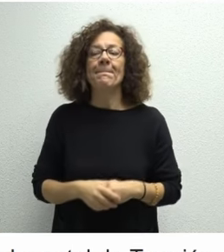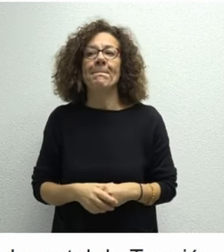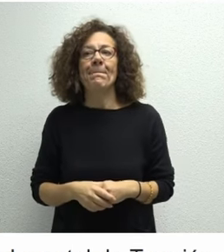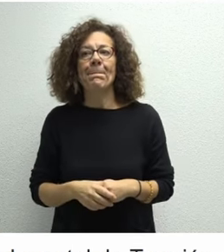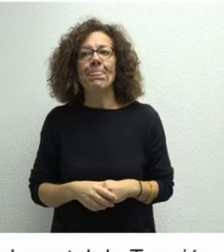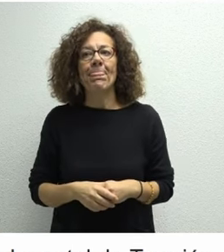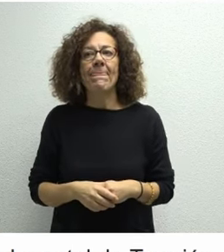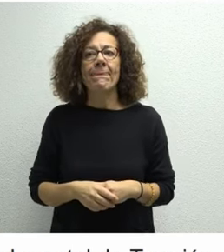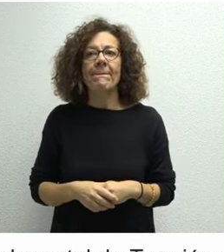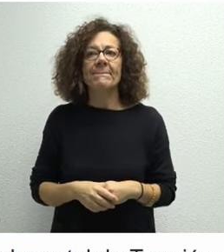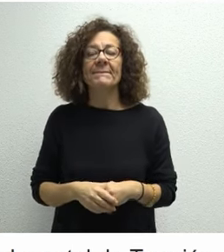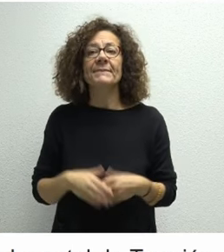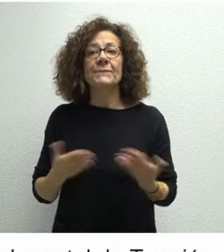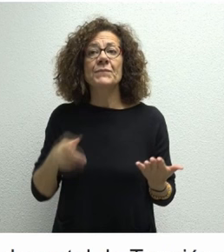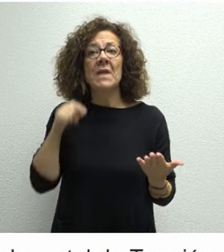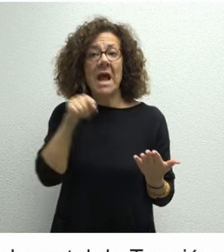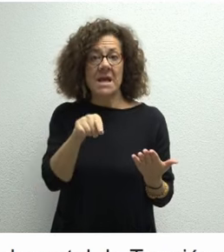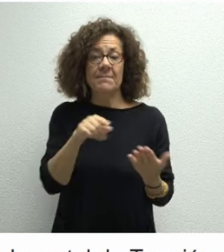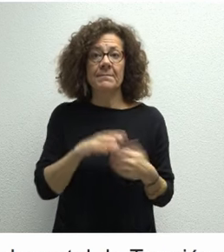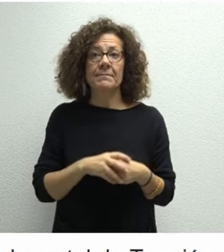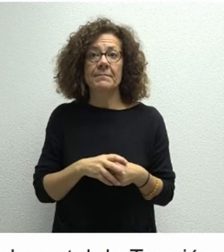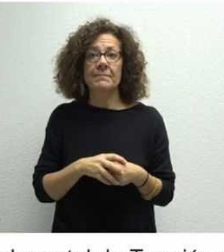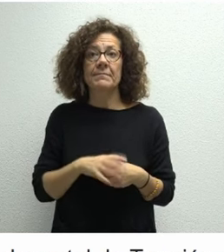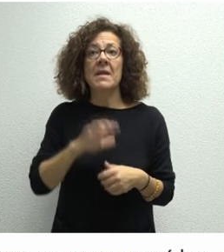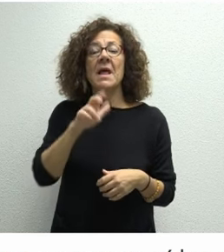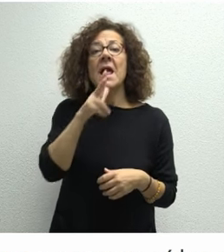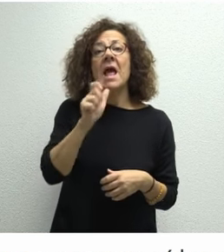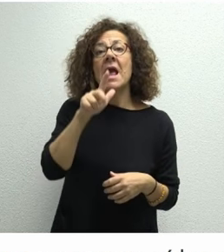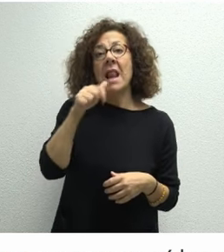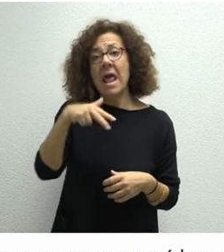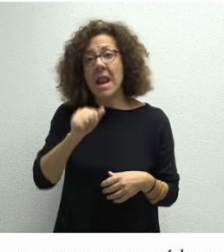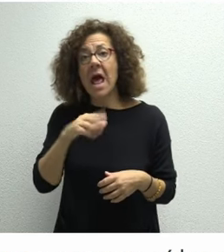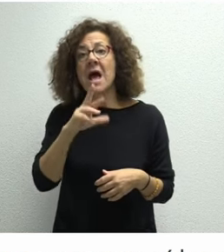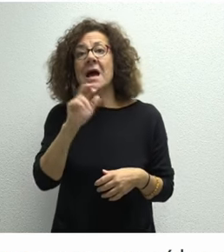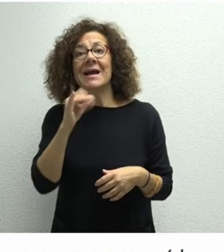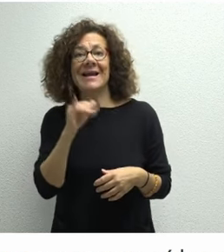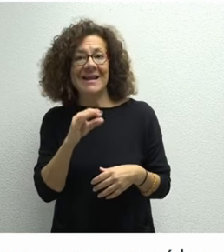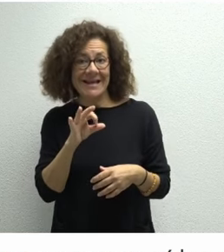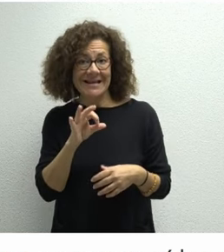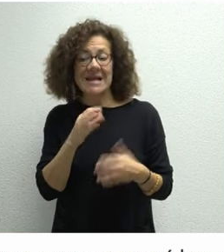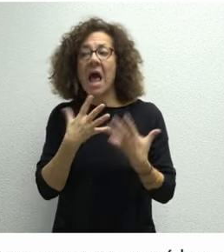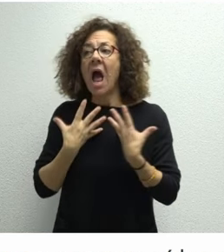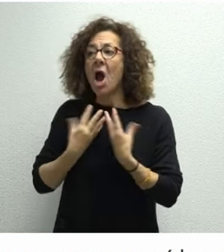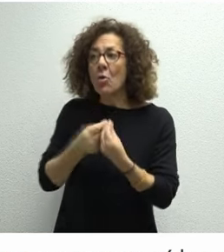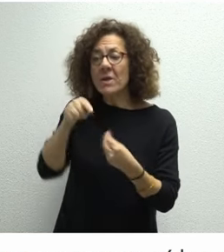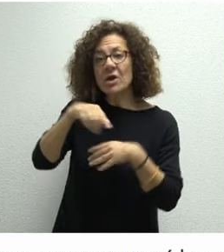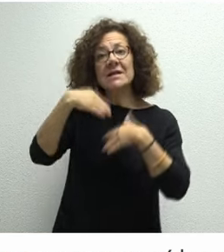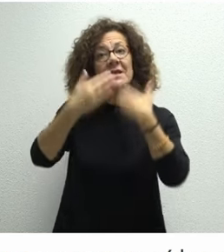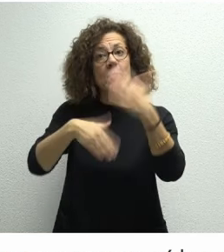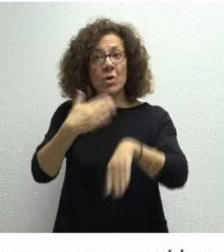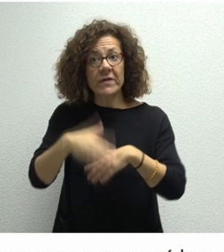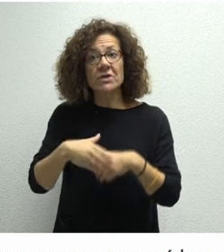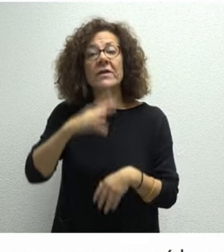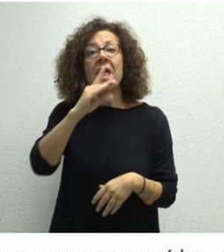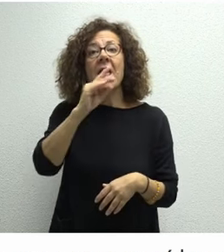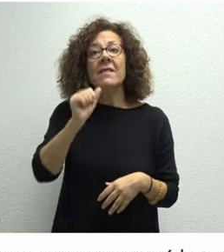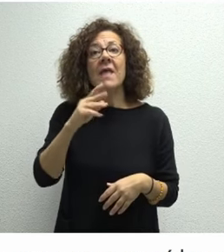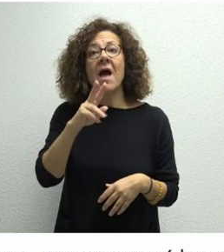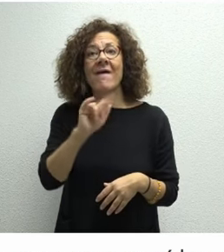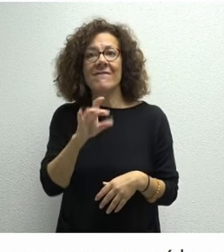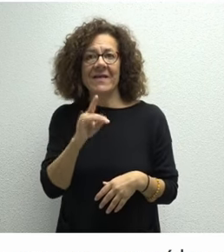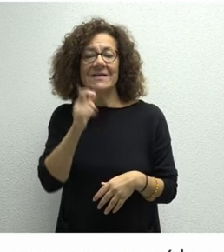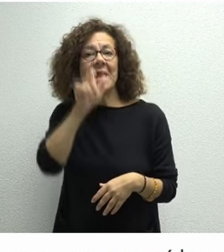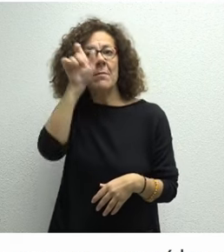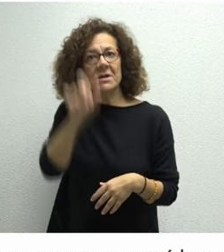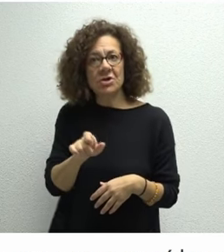eh donde Bueno pues entre entre Elena y Cris fueron acompañando este proceso de David Lozano David Lozano la